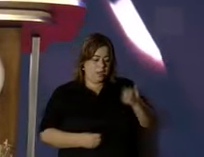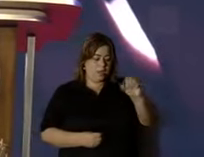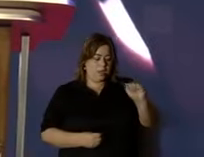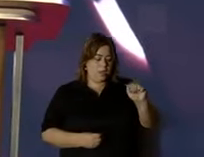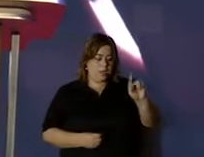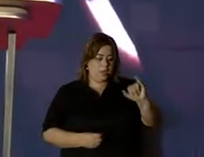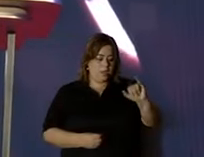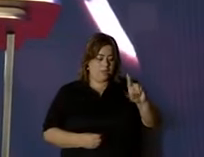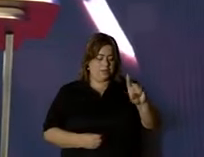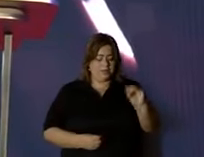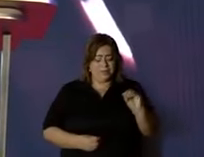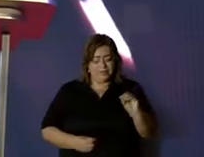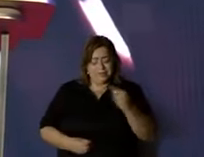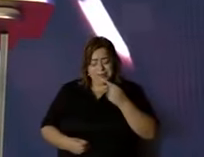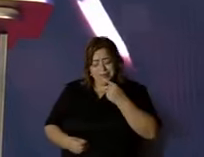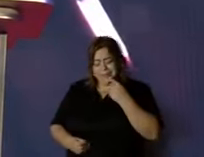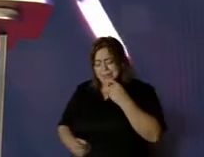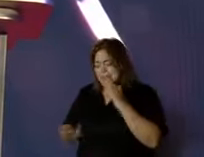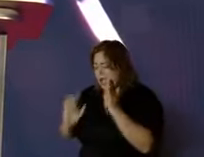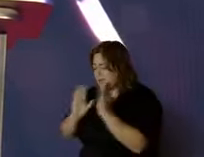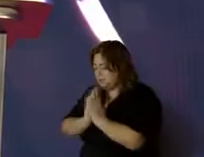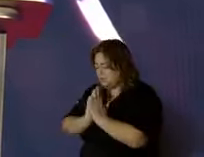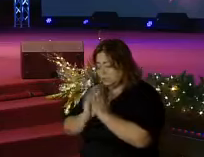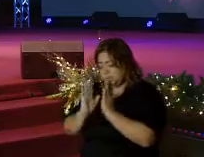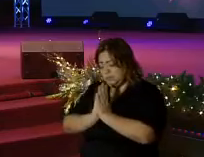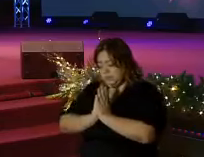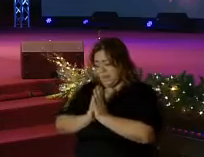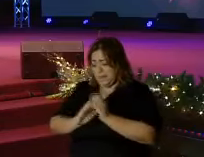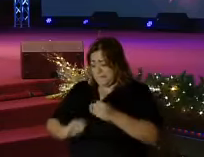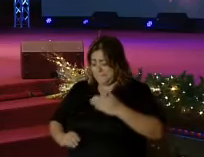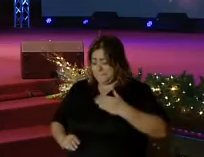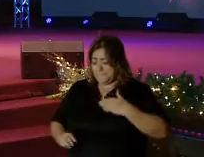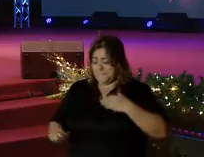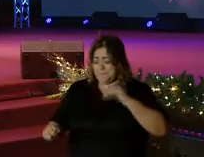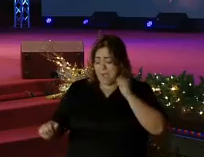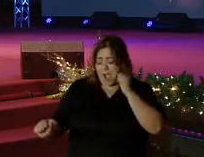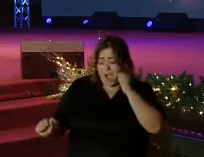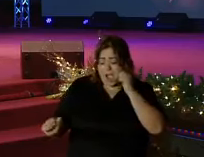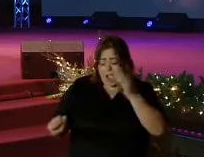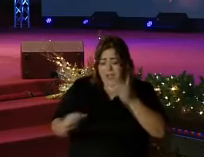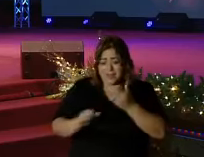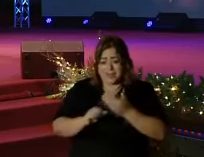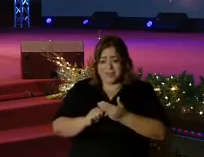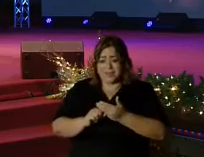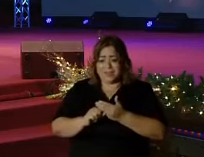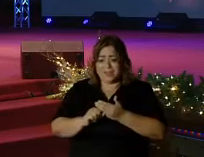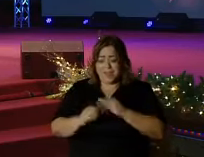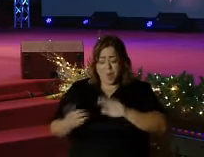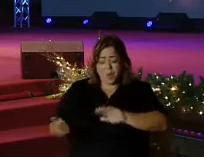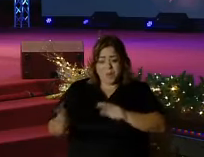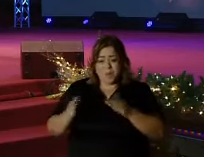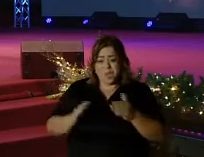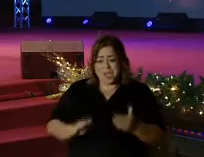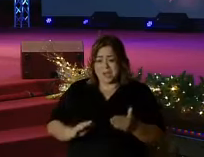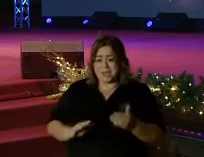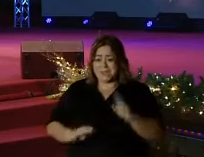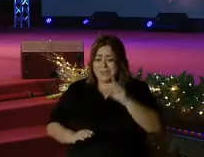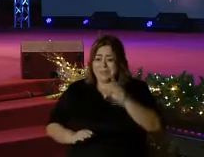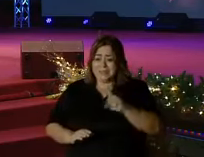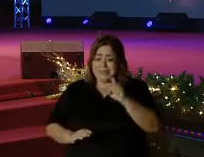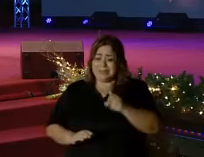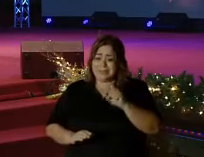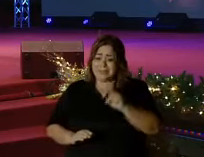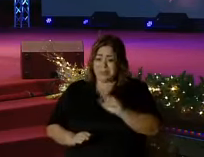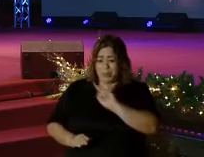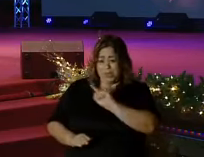le rogaba mucho diciendo, mi hija está agonizando. Ven y pon las manos sobre ella